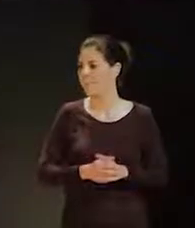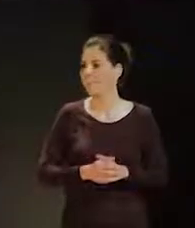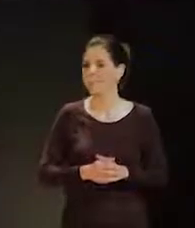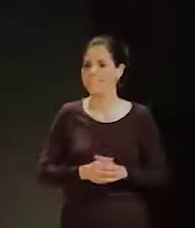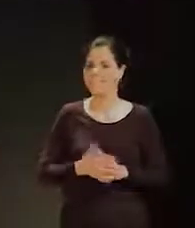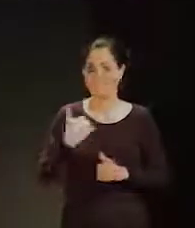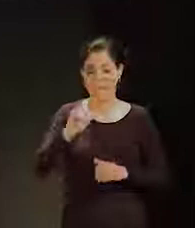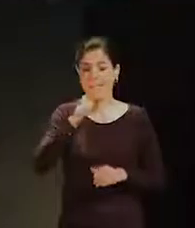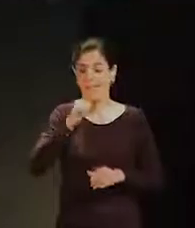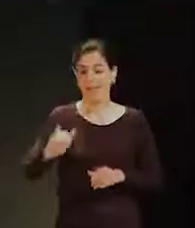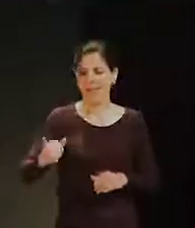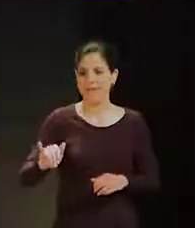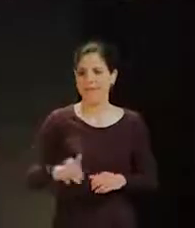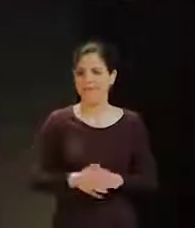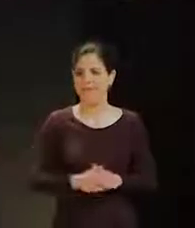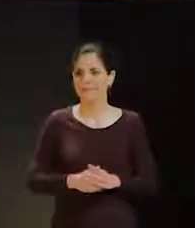Tengo aquí un micro.